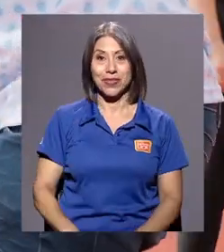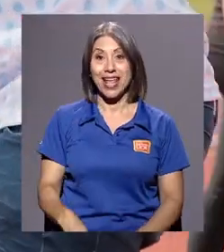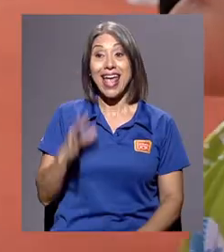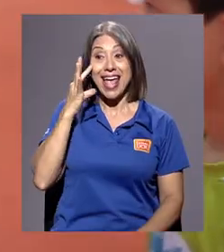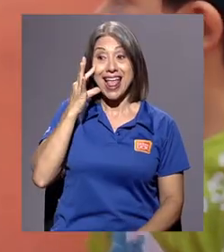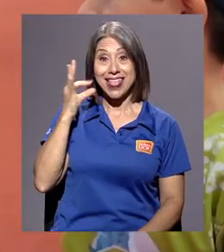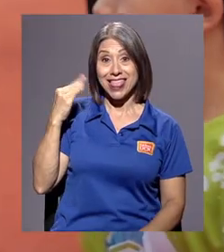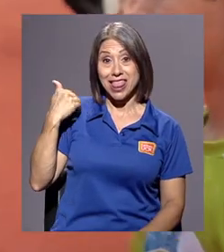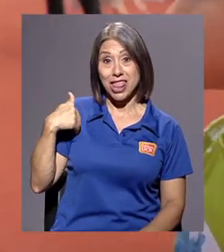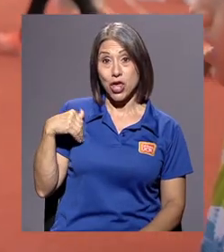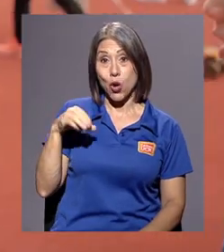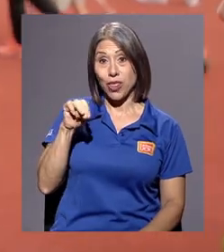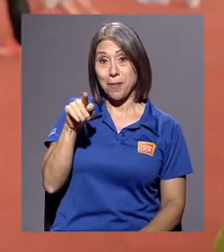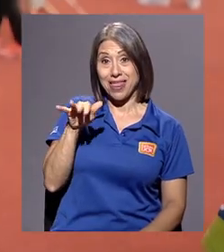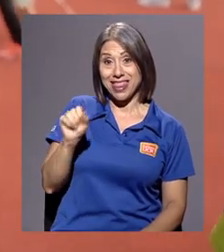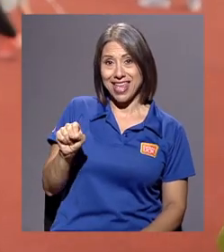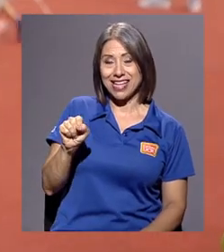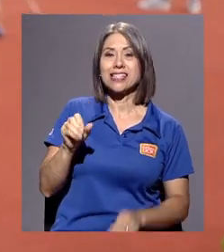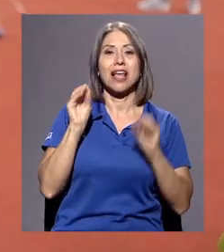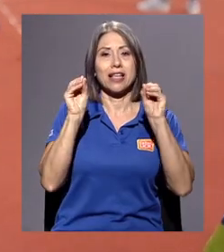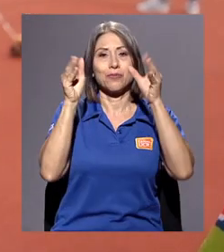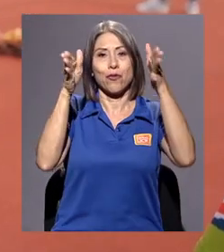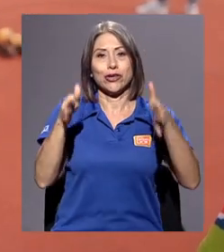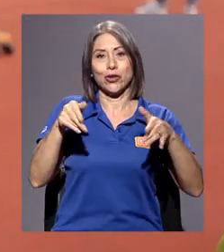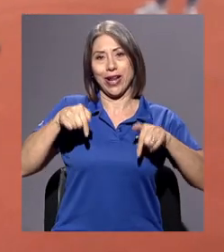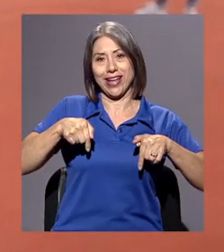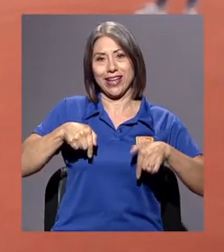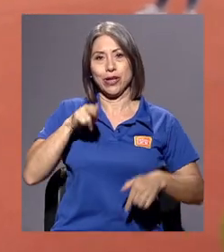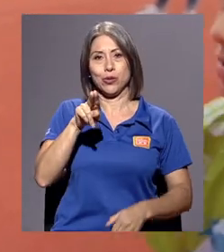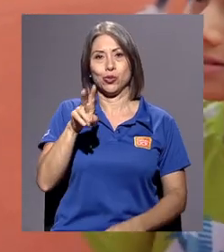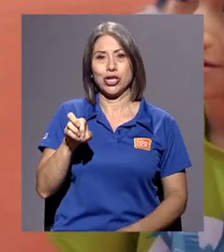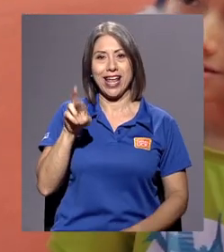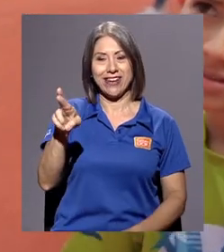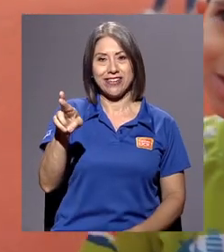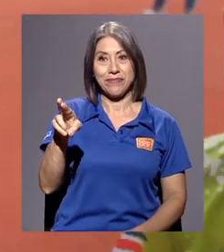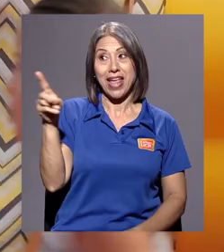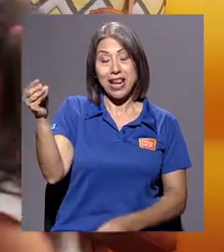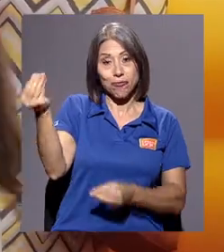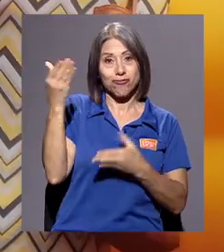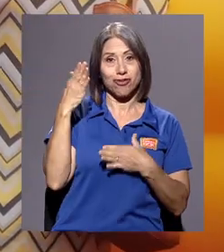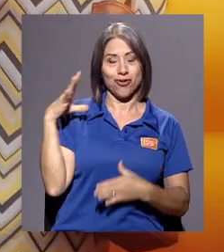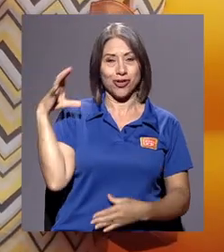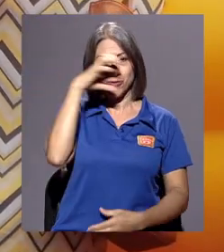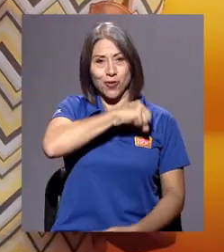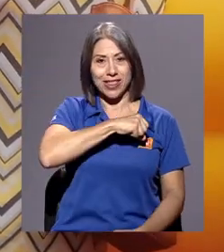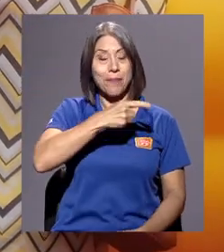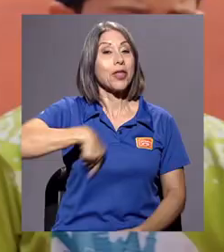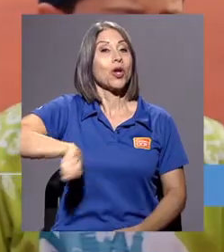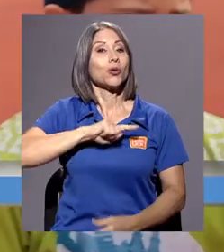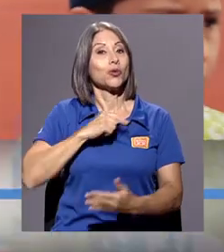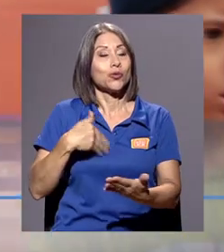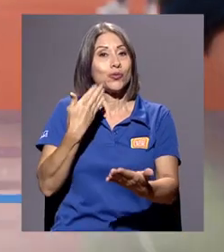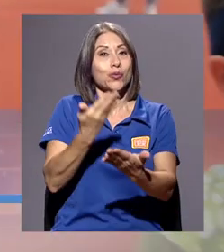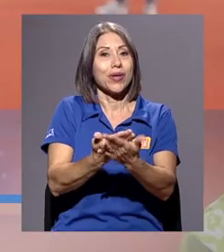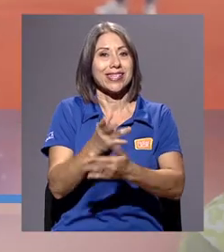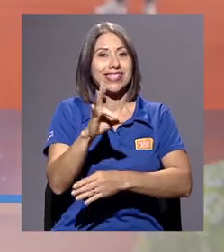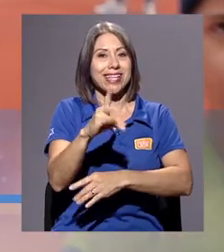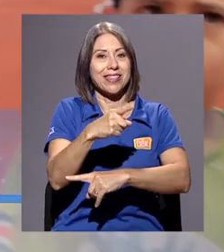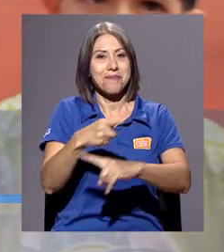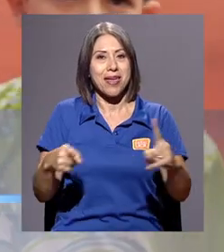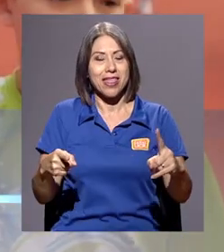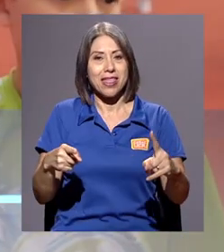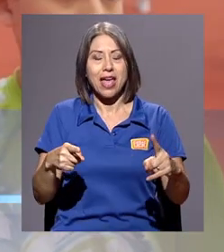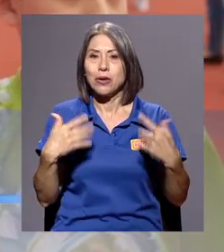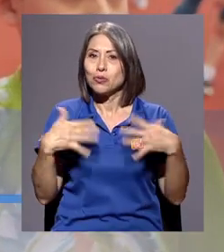El tío de Matías es profesor de la UCR, entonces por él fue que nos dimos cuenta. Estamos acá desde las 7:30